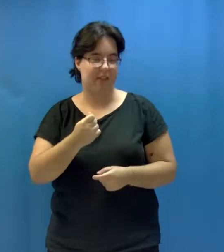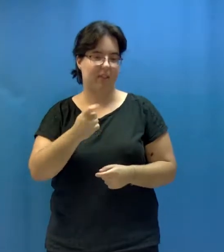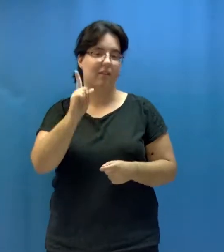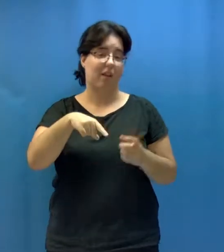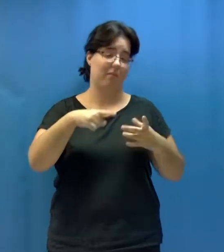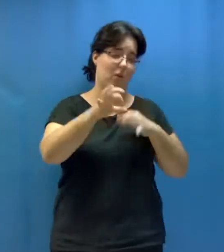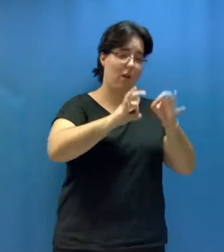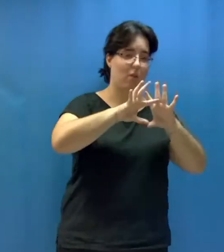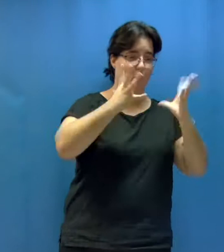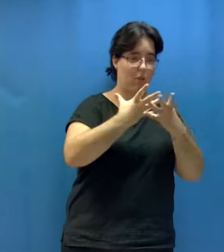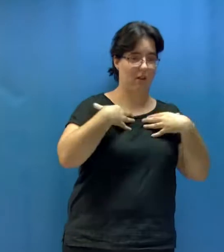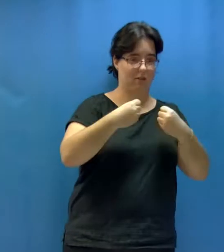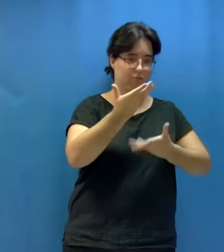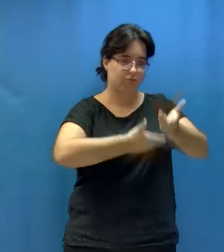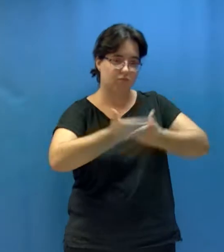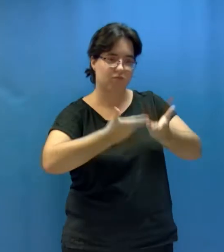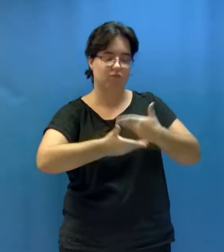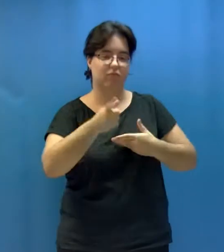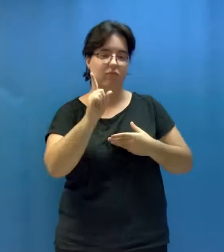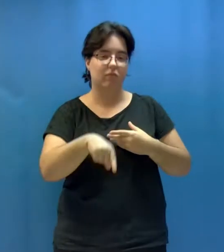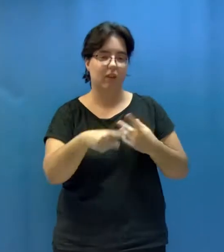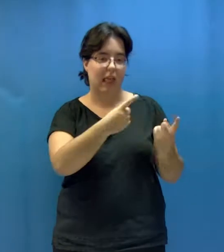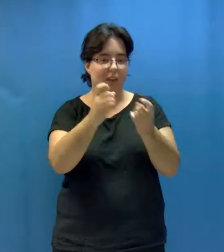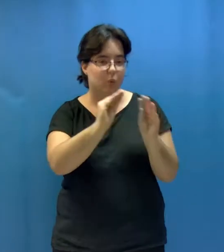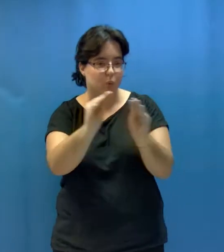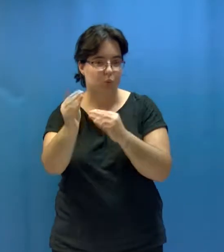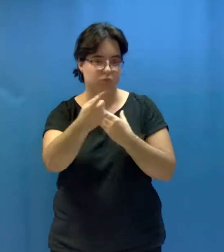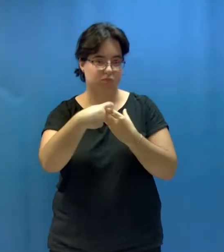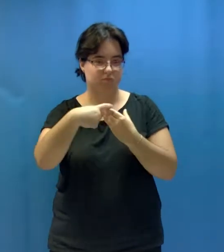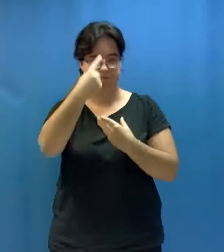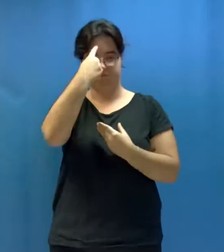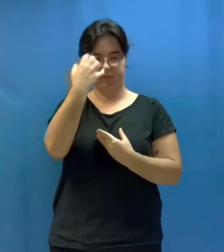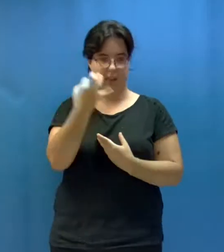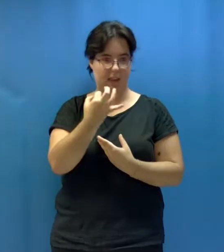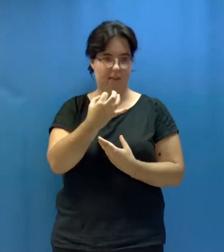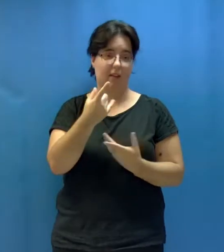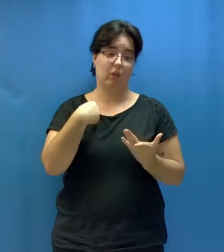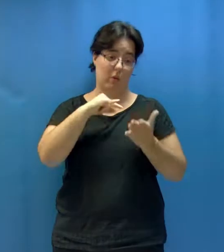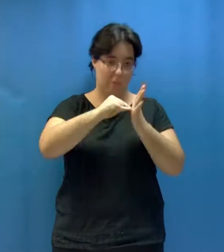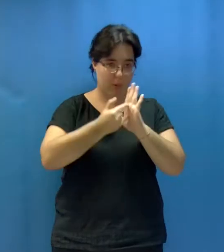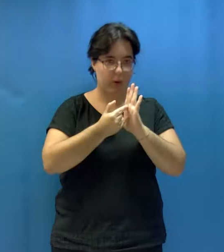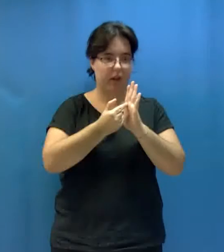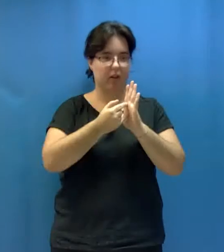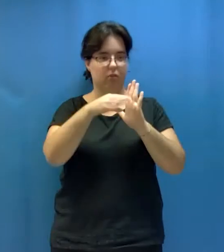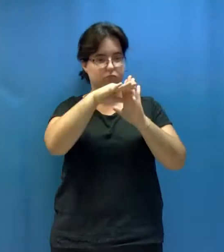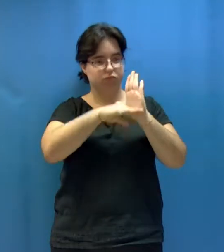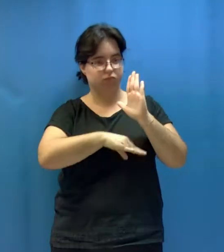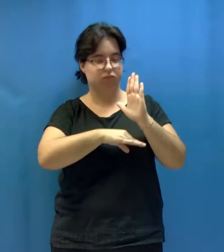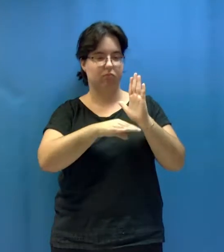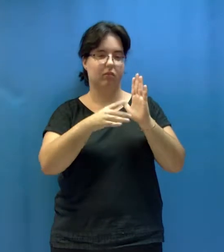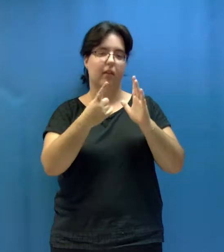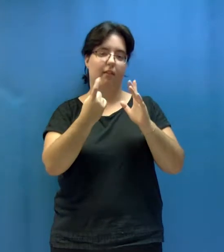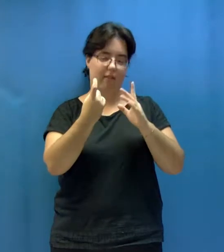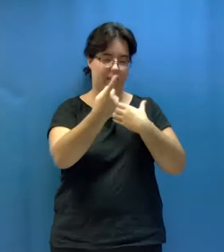promueve la adaptación en el entorno urbano a las necesidades de las personas mayores. Es el elemento caracterizado de este proyecto el uso de una metodología basada en la participación de las